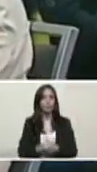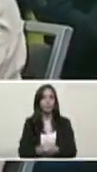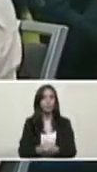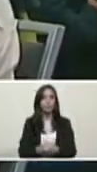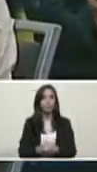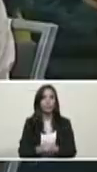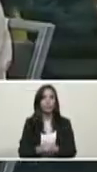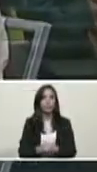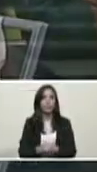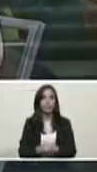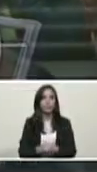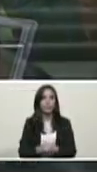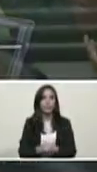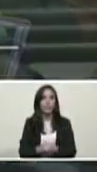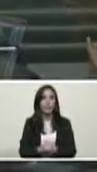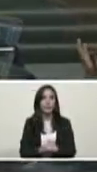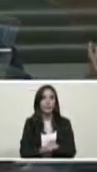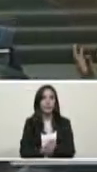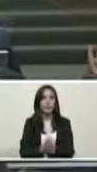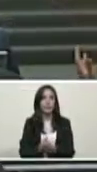el vivir viviendo